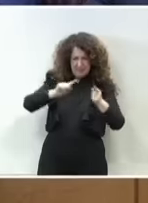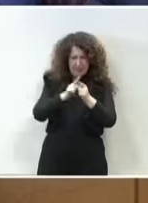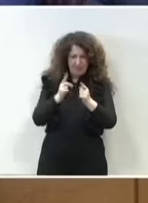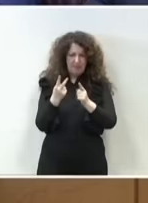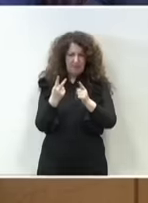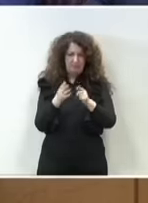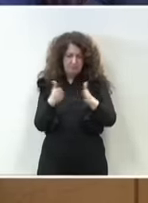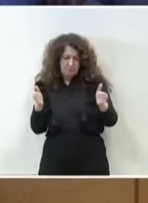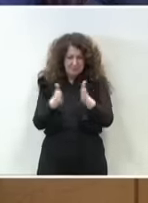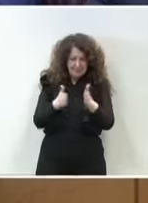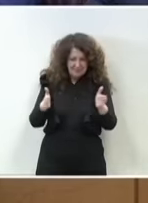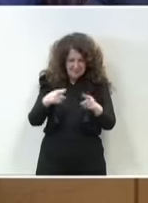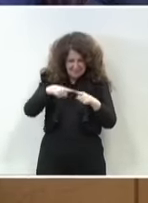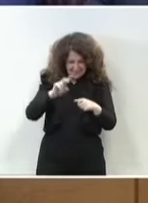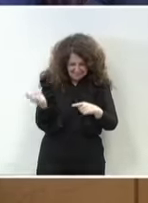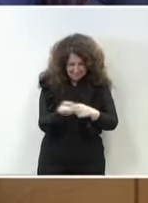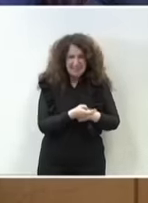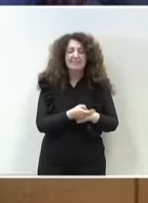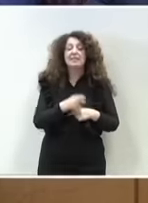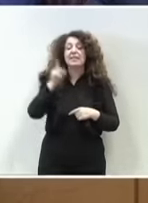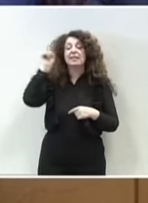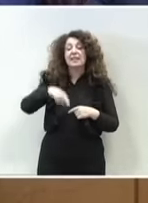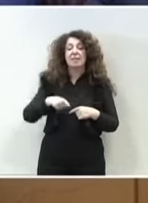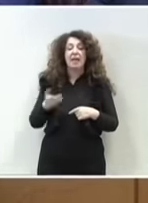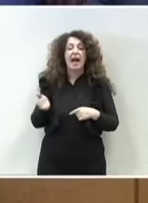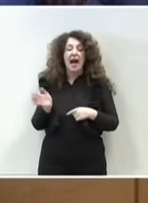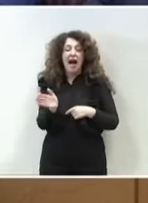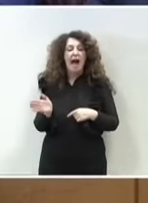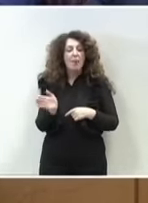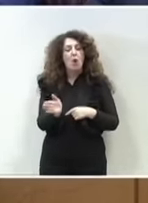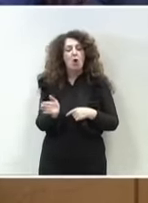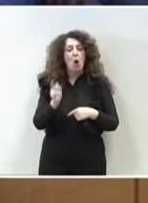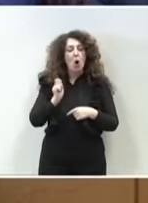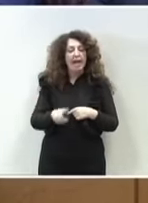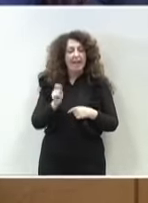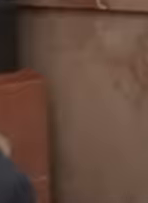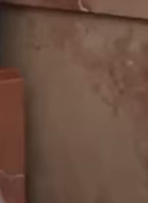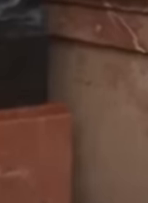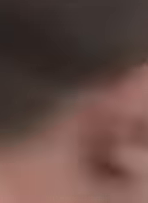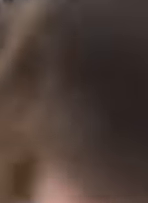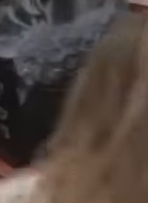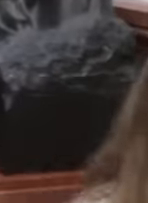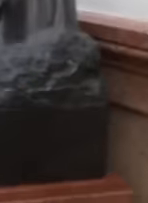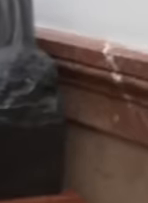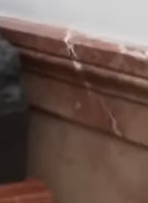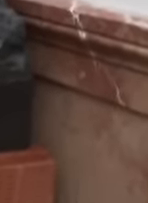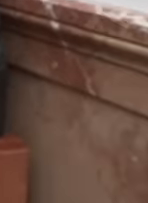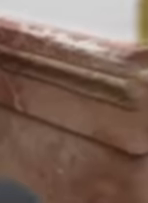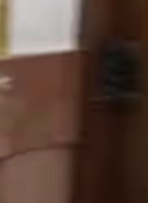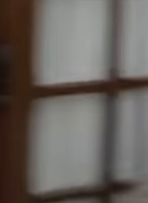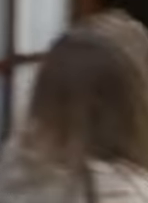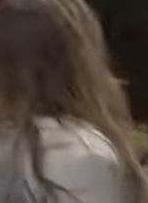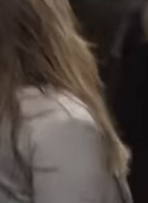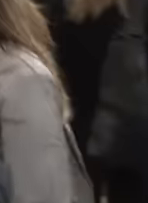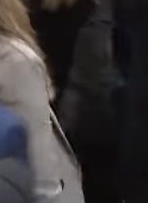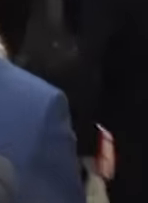Reino Unido no está dentro de ese acuerdo. Por lo tanto, como no le protege ese acuerdo, que es al que se está acogiendo Sánchez y la